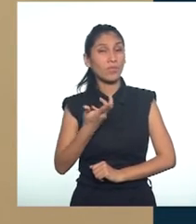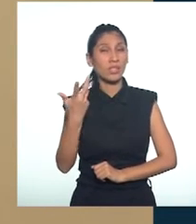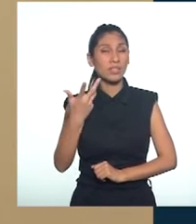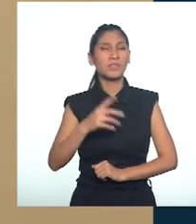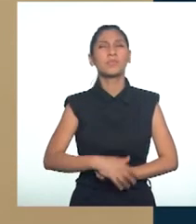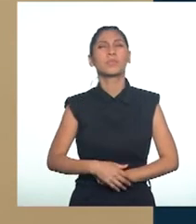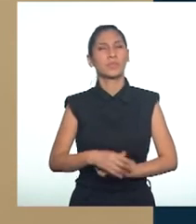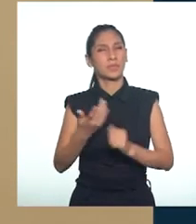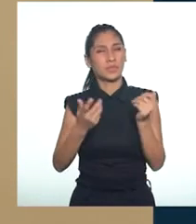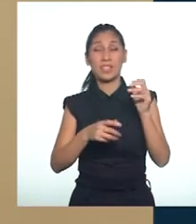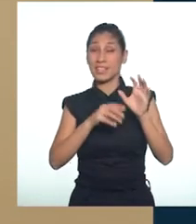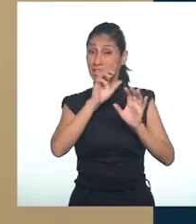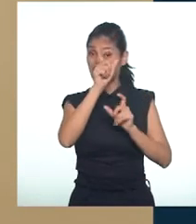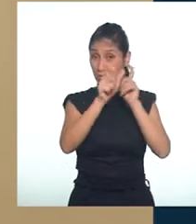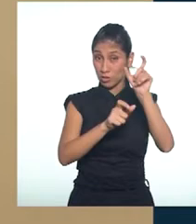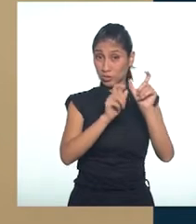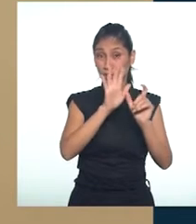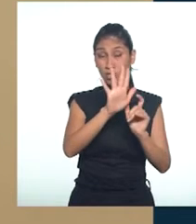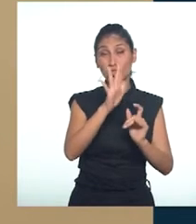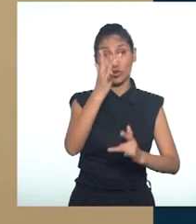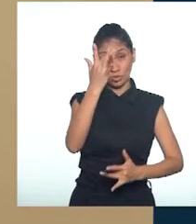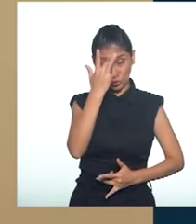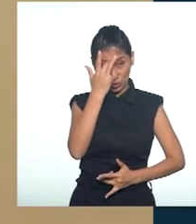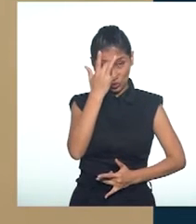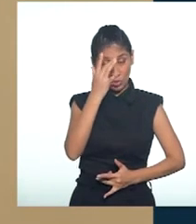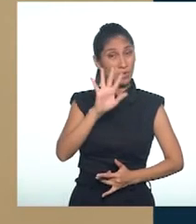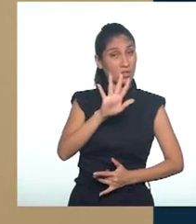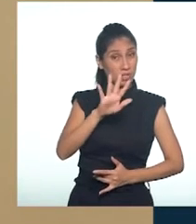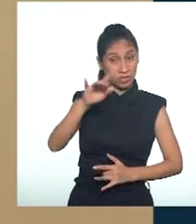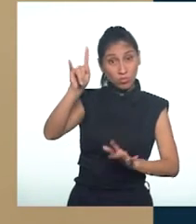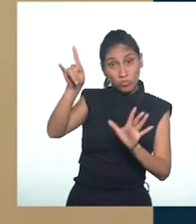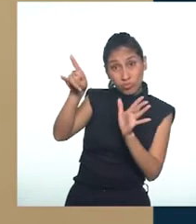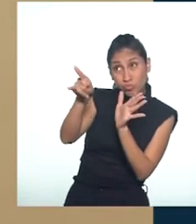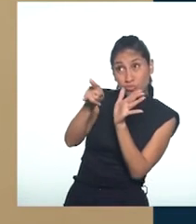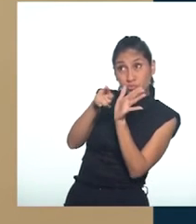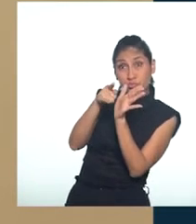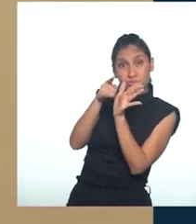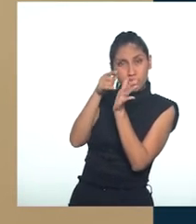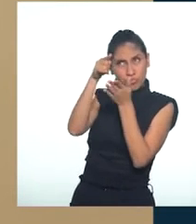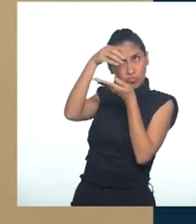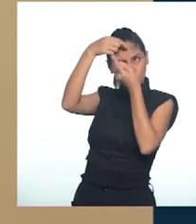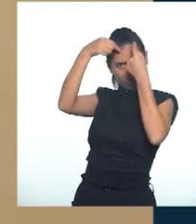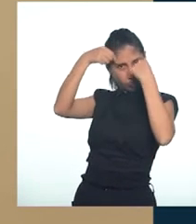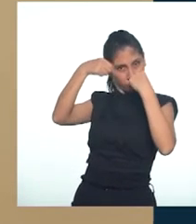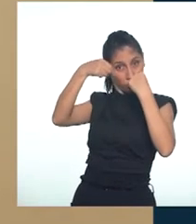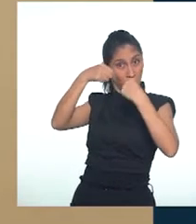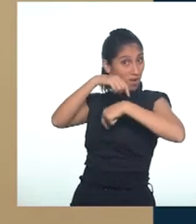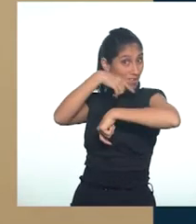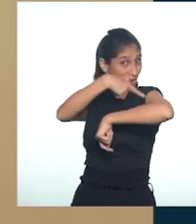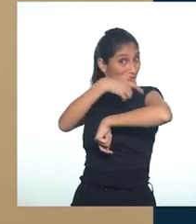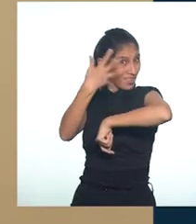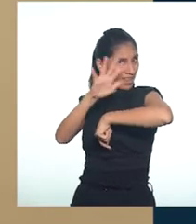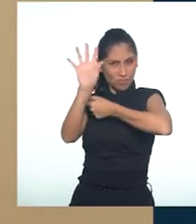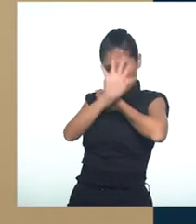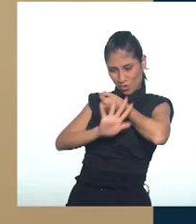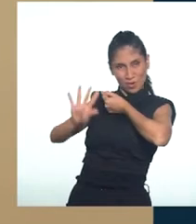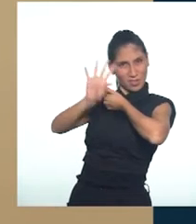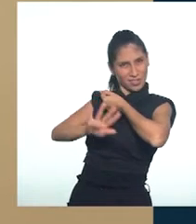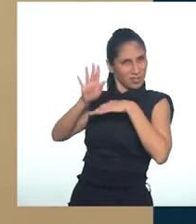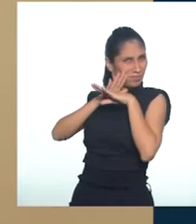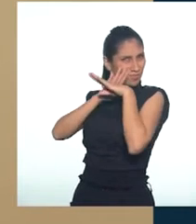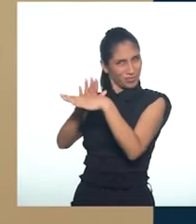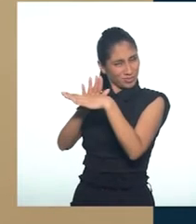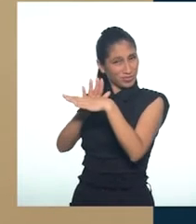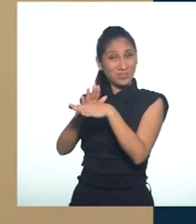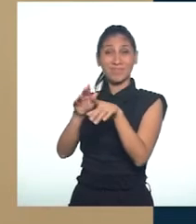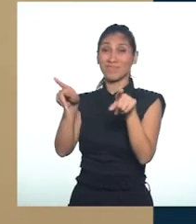es inactivar o debilitar al microorganismo que causa la enfermedad. Luego, este será aplicado en el